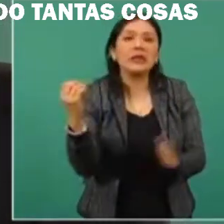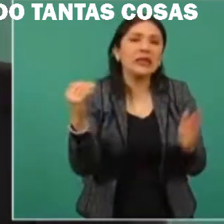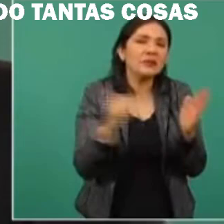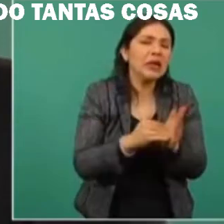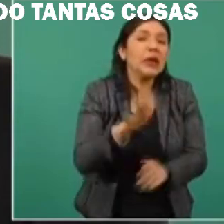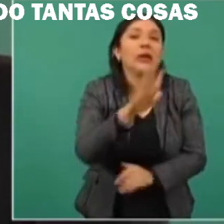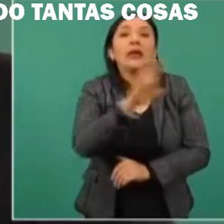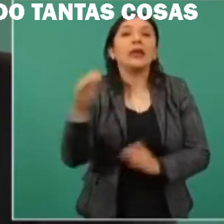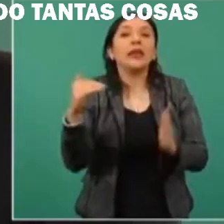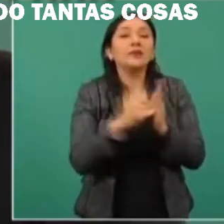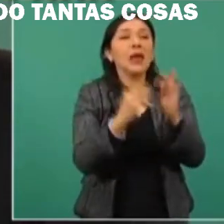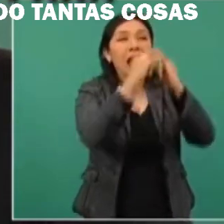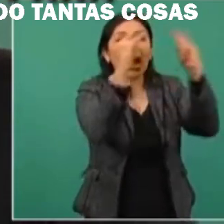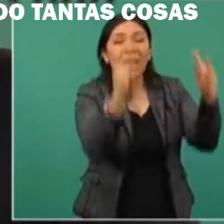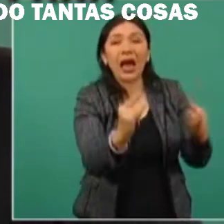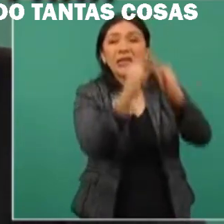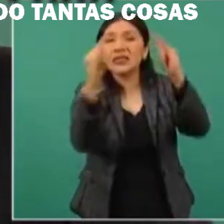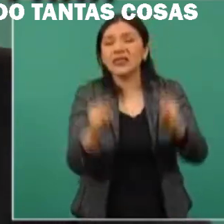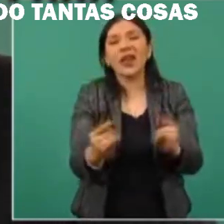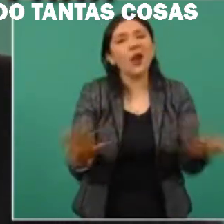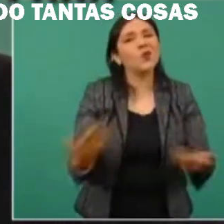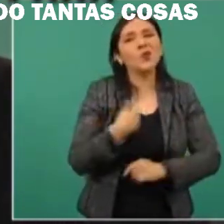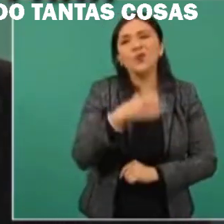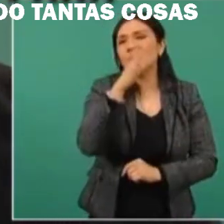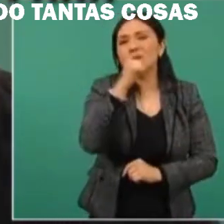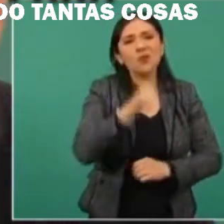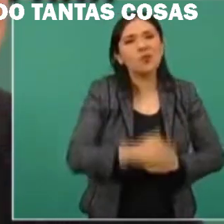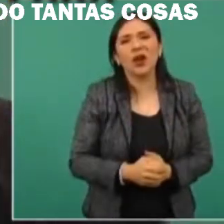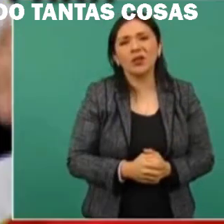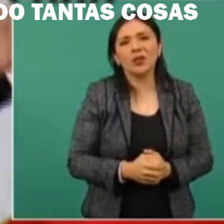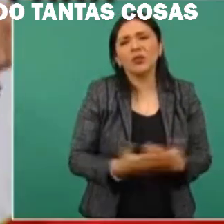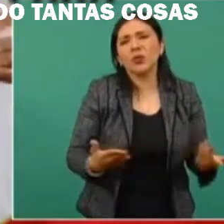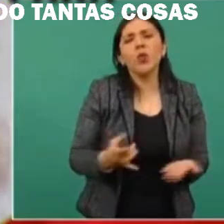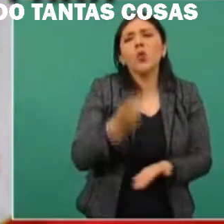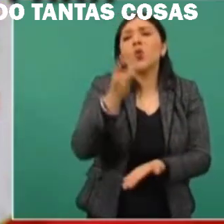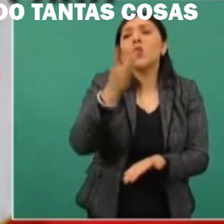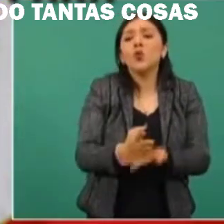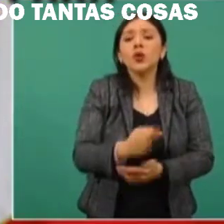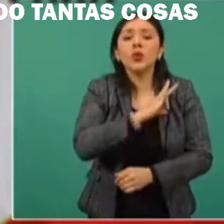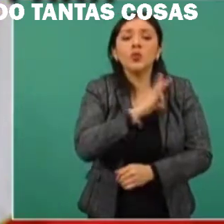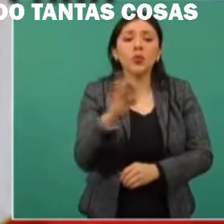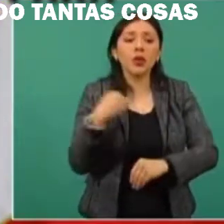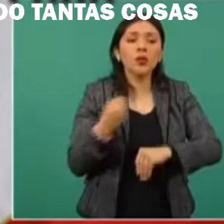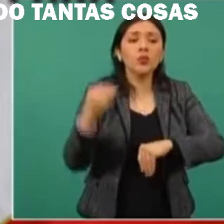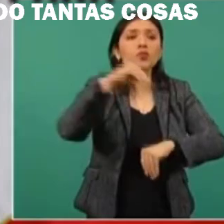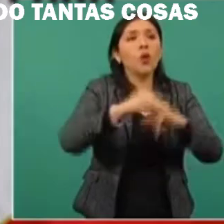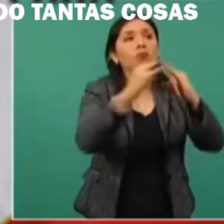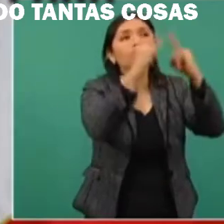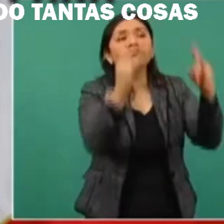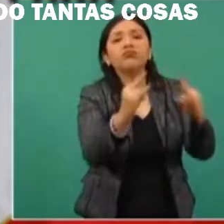100,000, 200,000, 300,000, 500,000 casillas, nos alcanza nada más para instalar